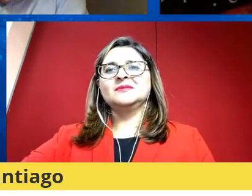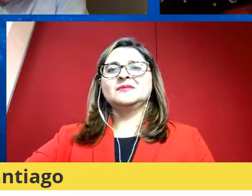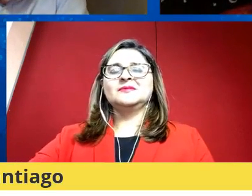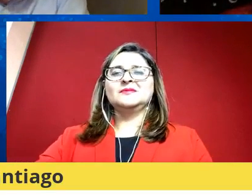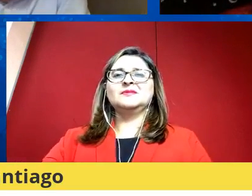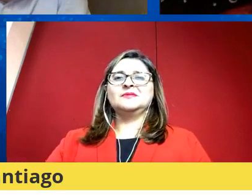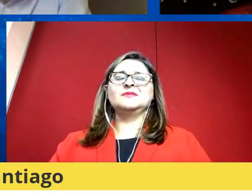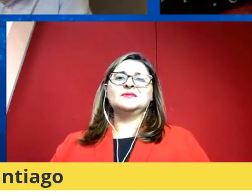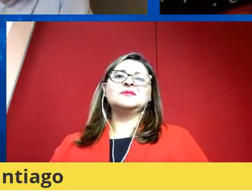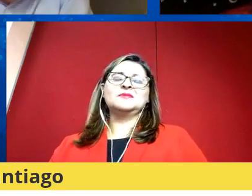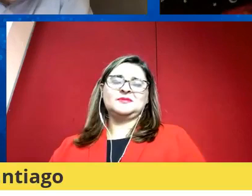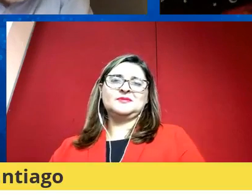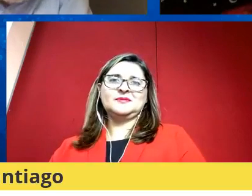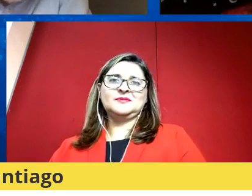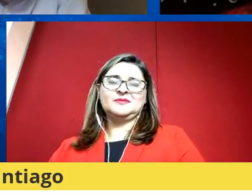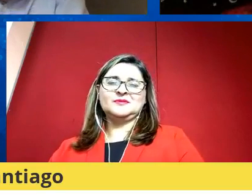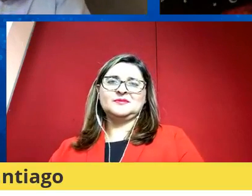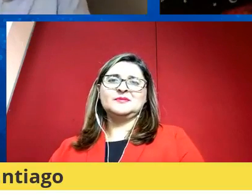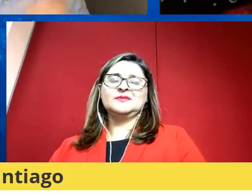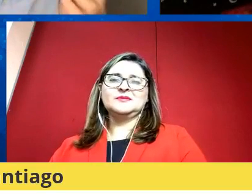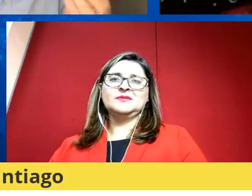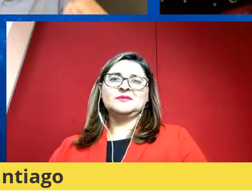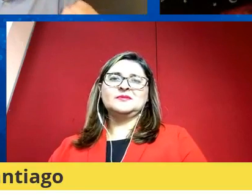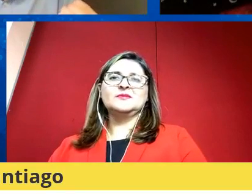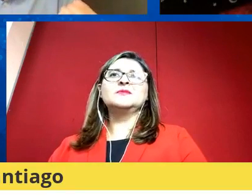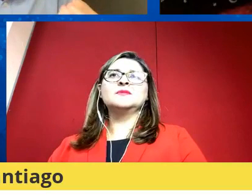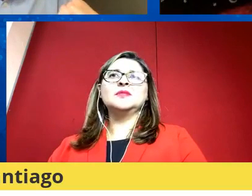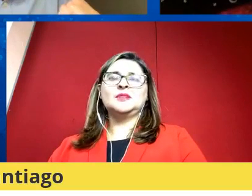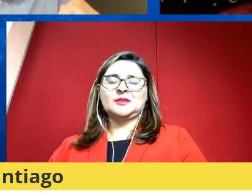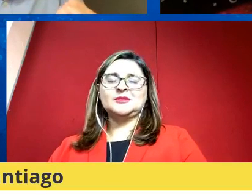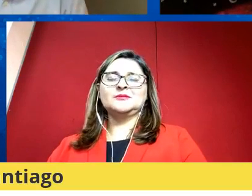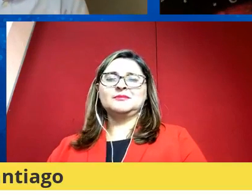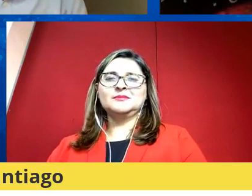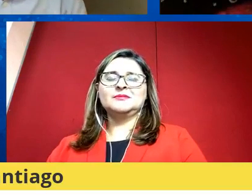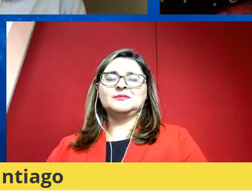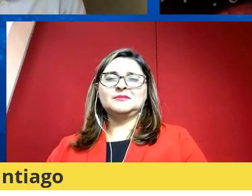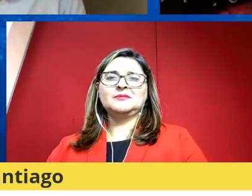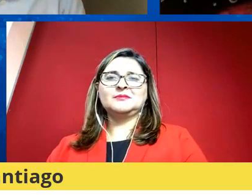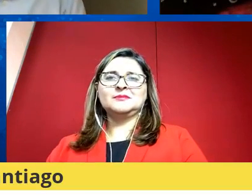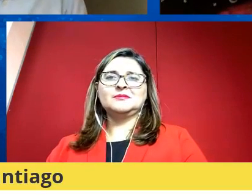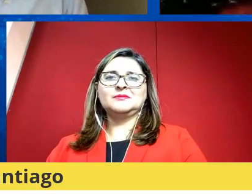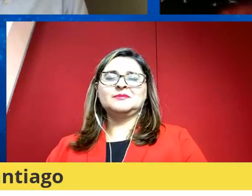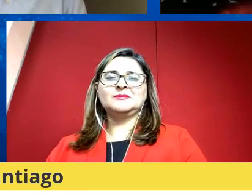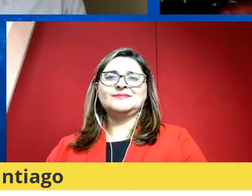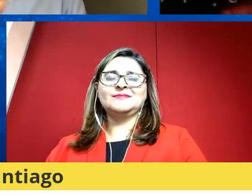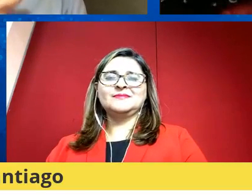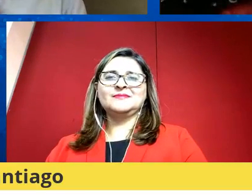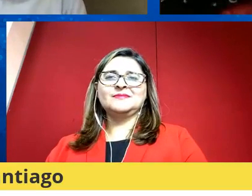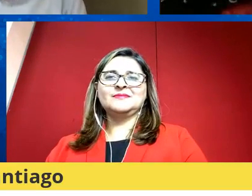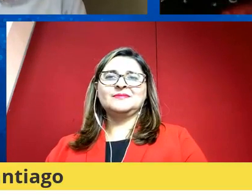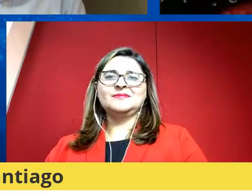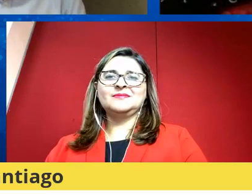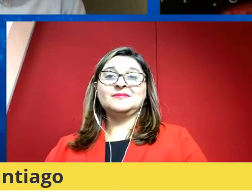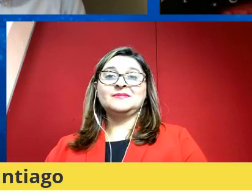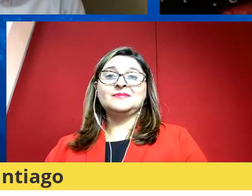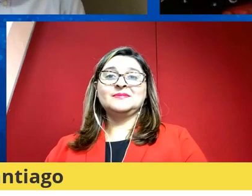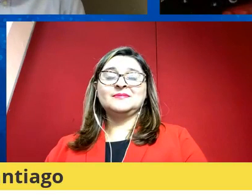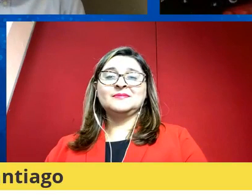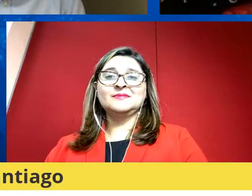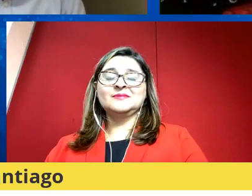y la tecnología la clave del desarrollo y la educación. Por último, un país con una educación